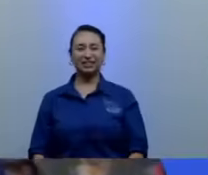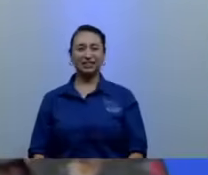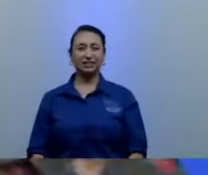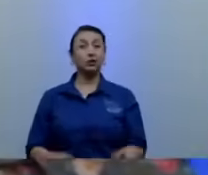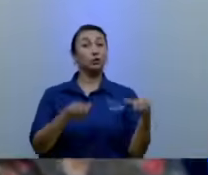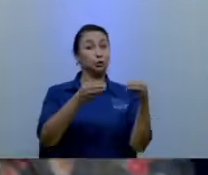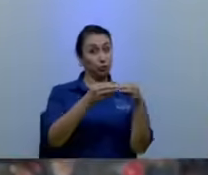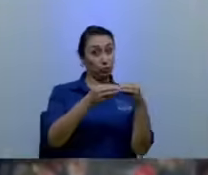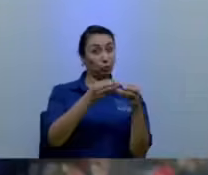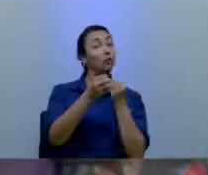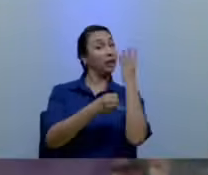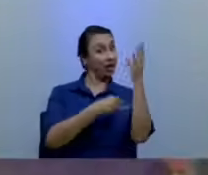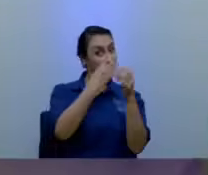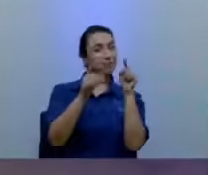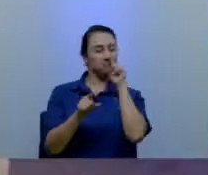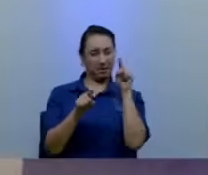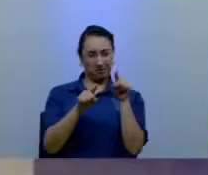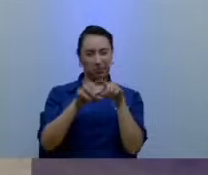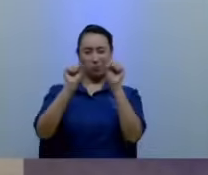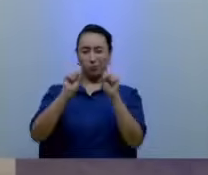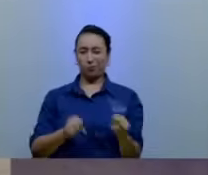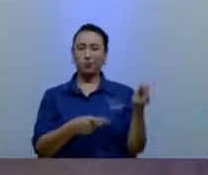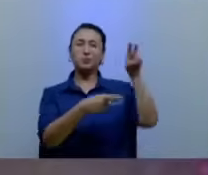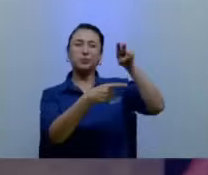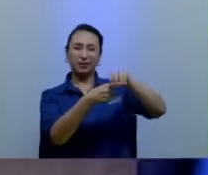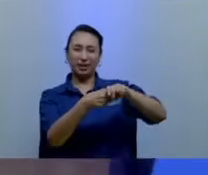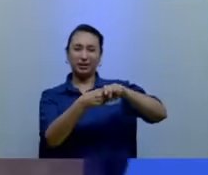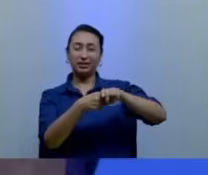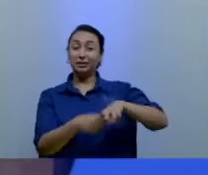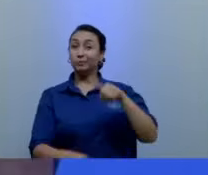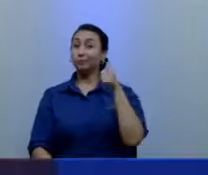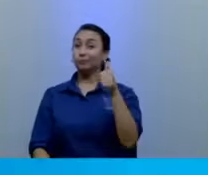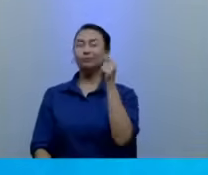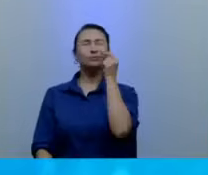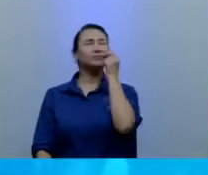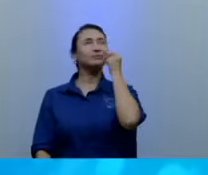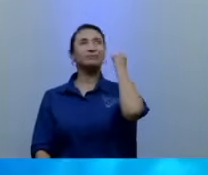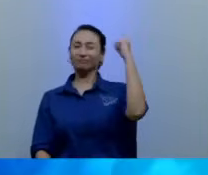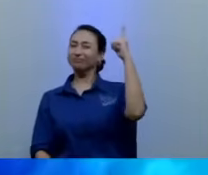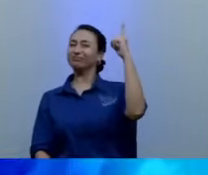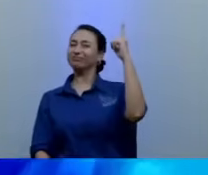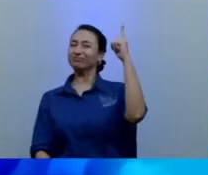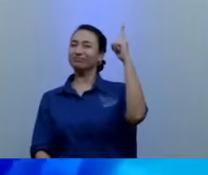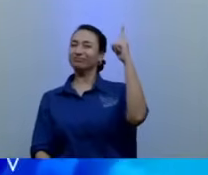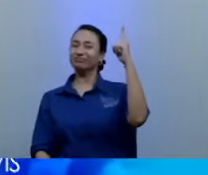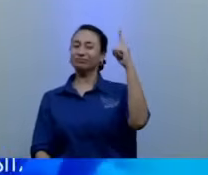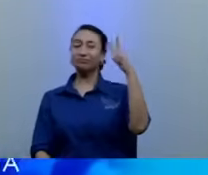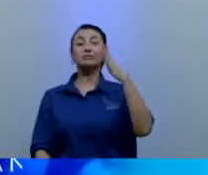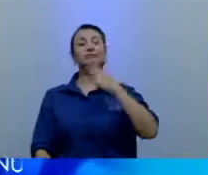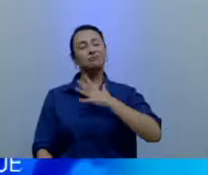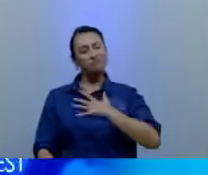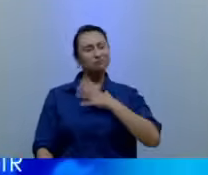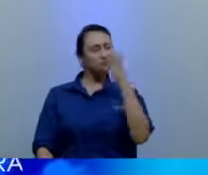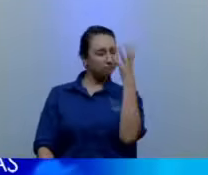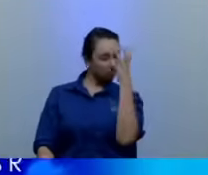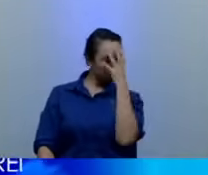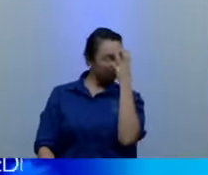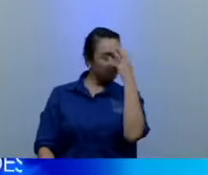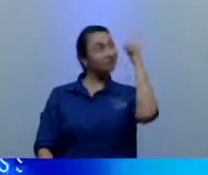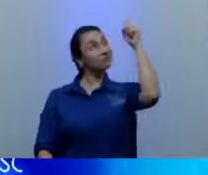pueden descender. Qué bueno es el Señor, ¿verdad? Que mis pecados